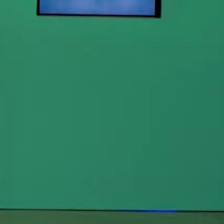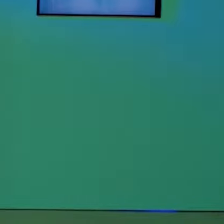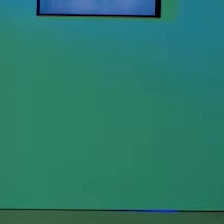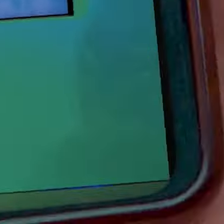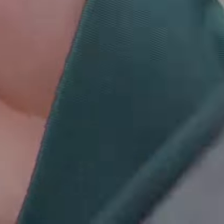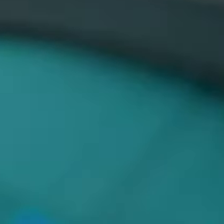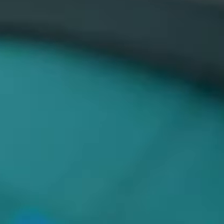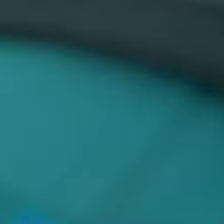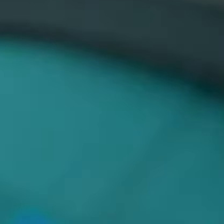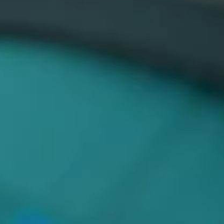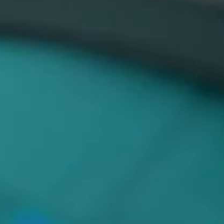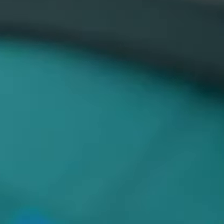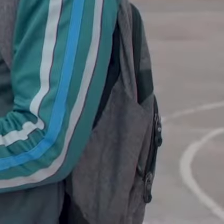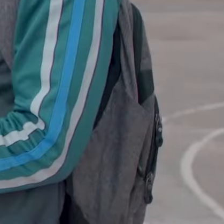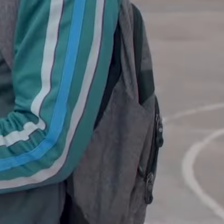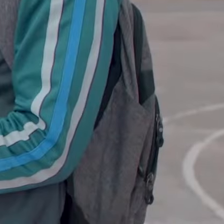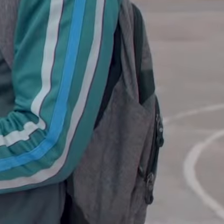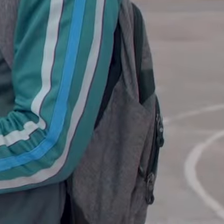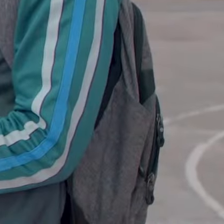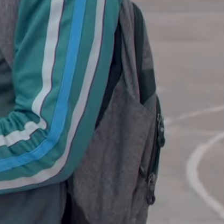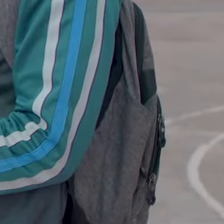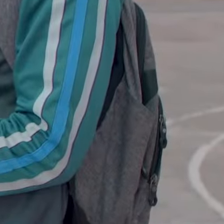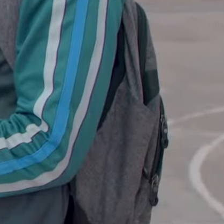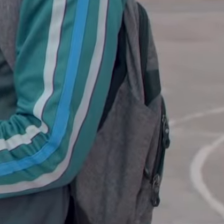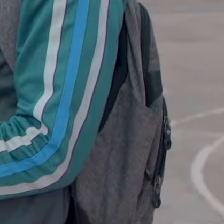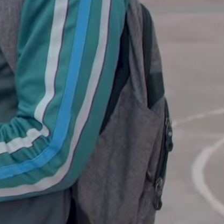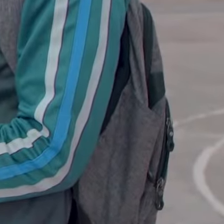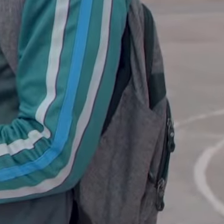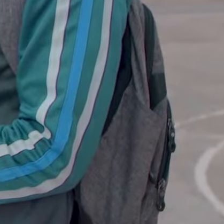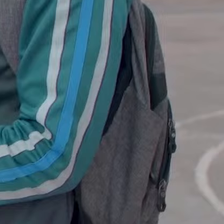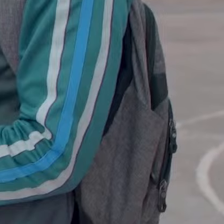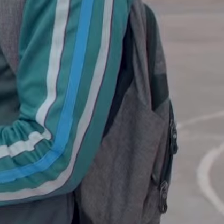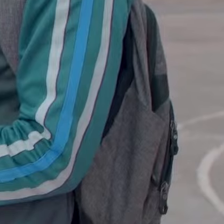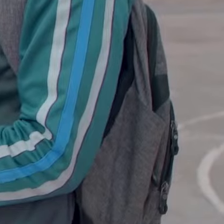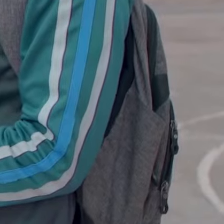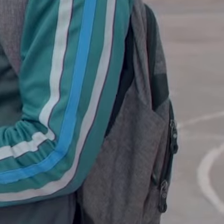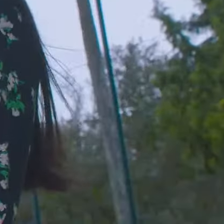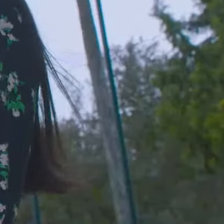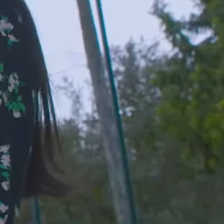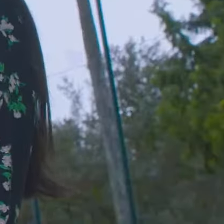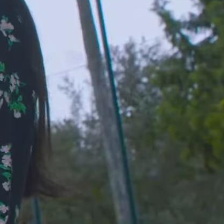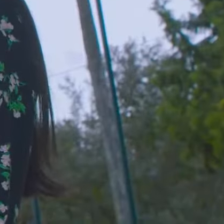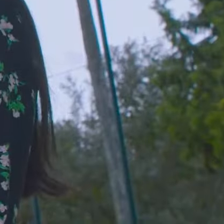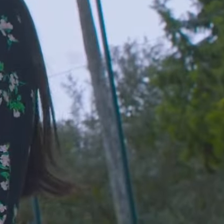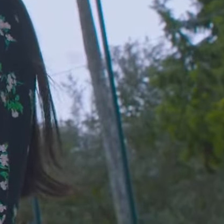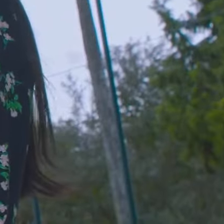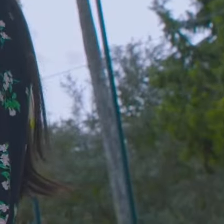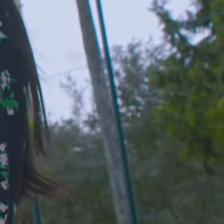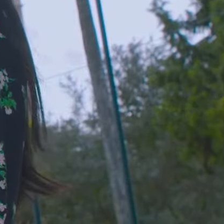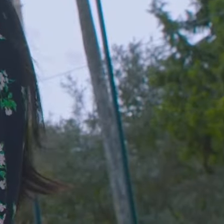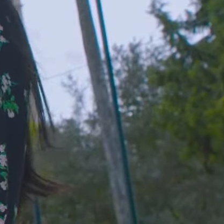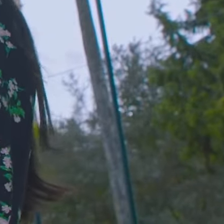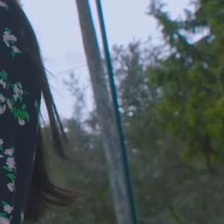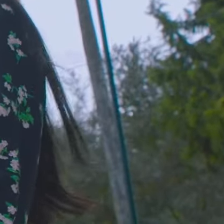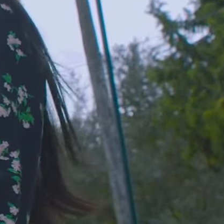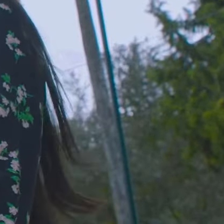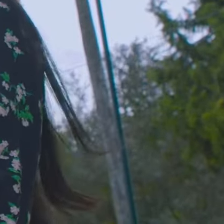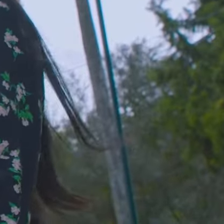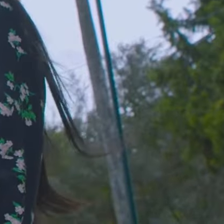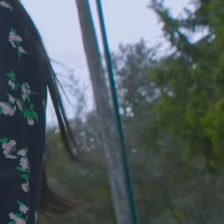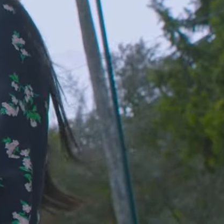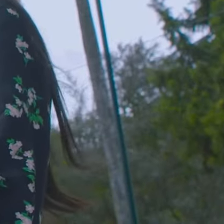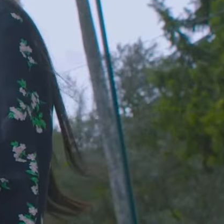sabes dónde se encuentra ubicada la mayor cantidad de la población ecuatoriana? ¿Qué provincias comparten el bosque